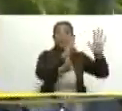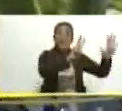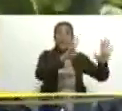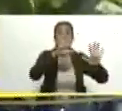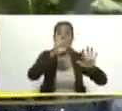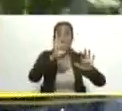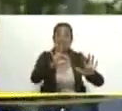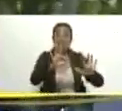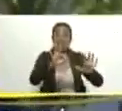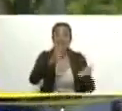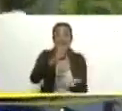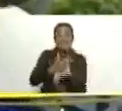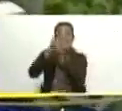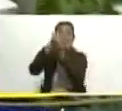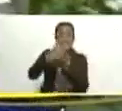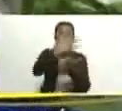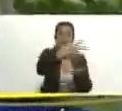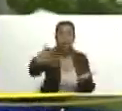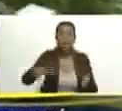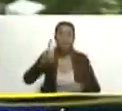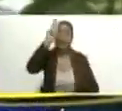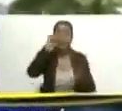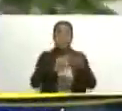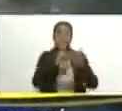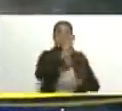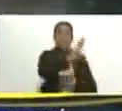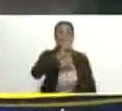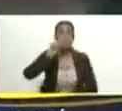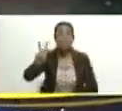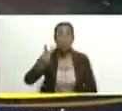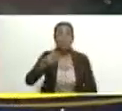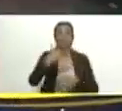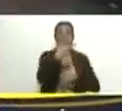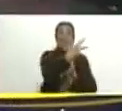1.573.000 quintales a el año 2022 de